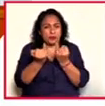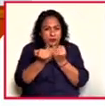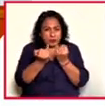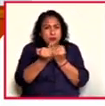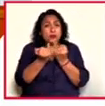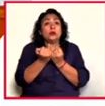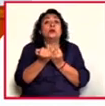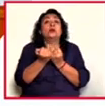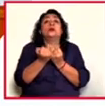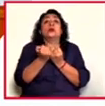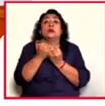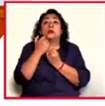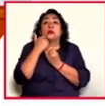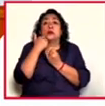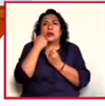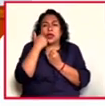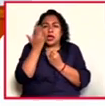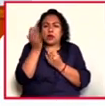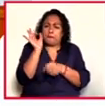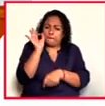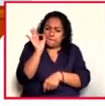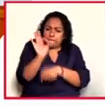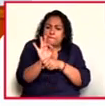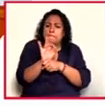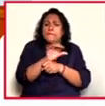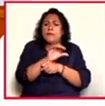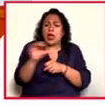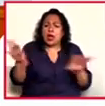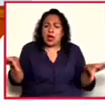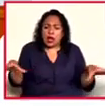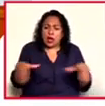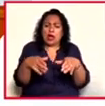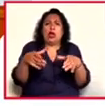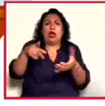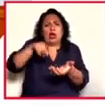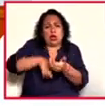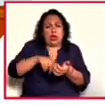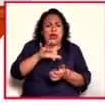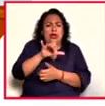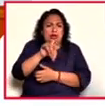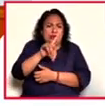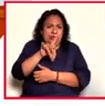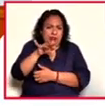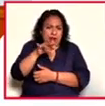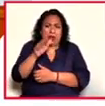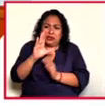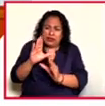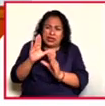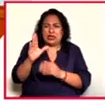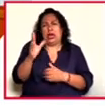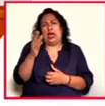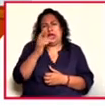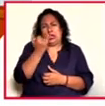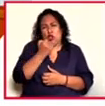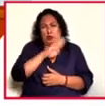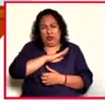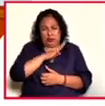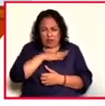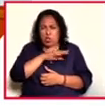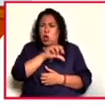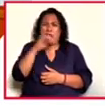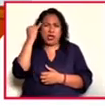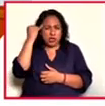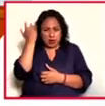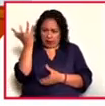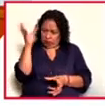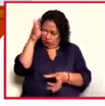la castellanización de los indígenas en general, para integrarlos a la cultura nacional, porque